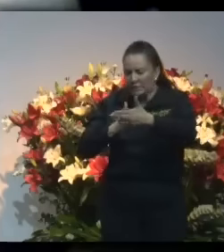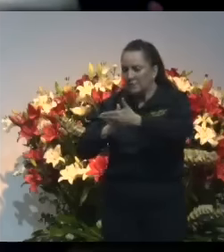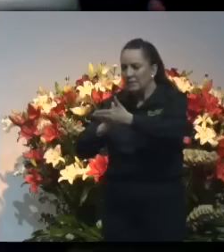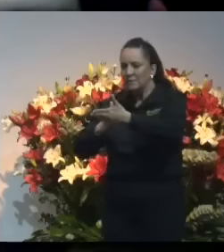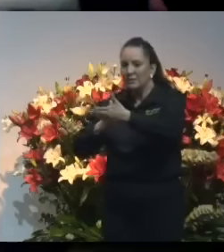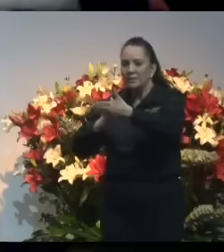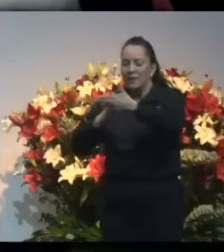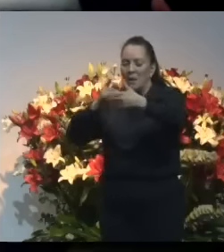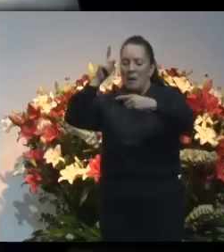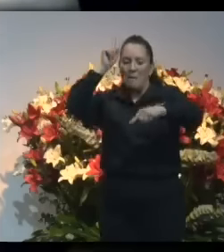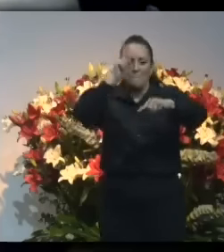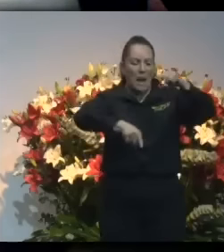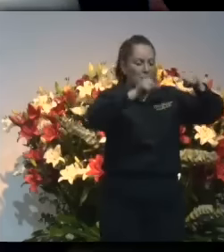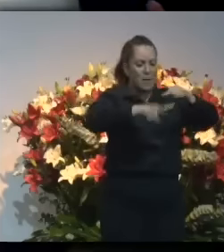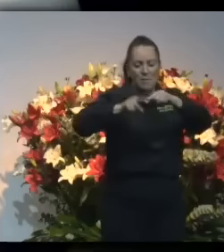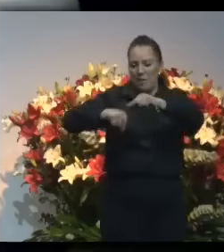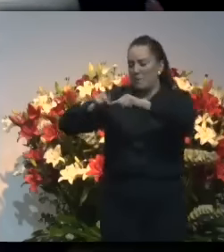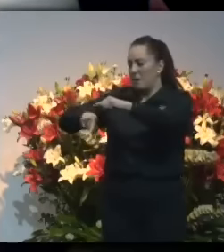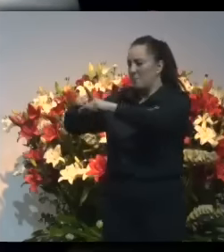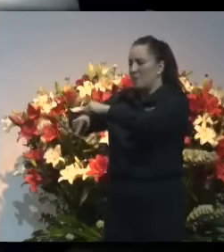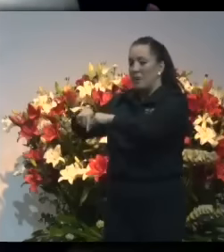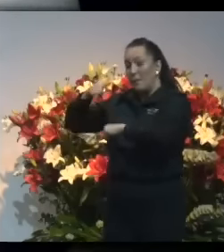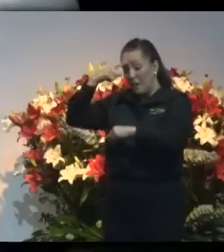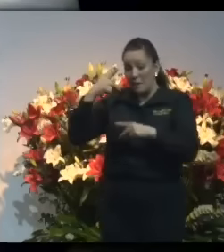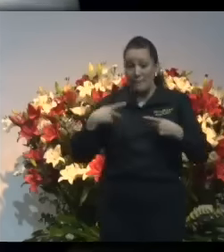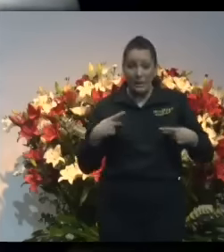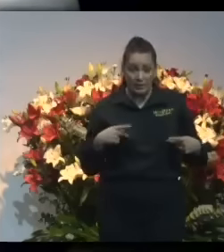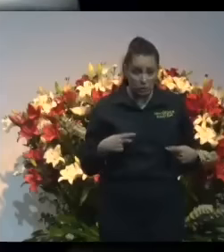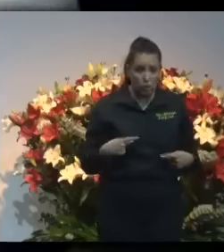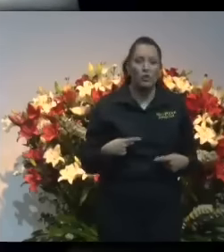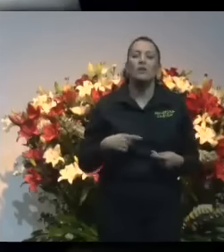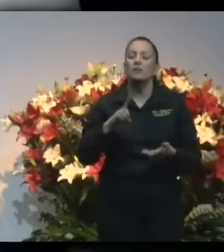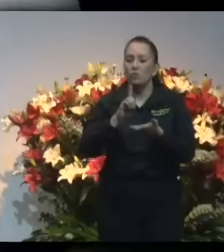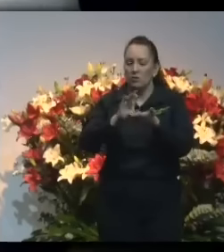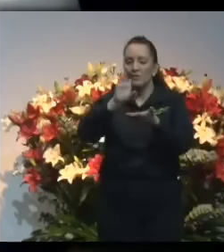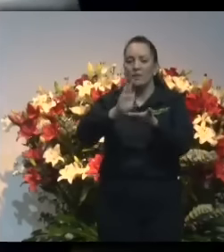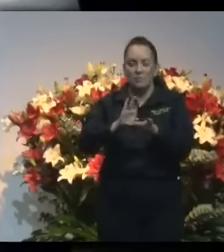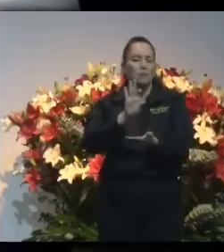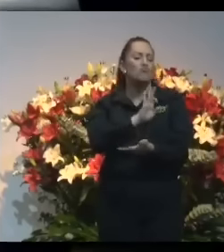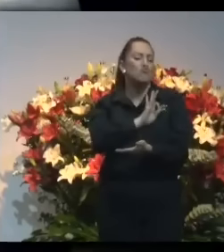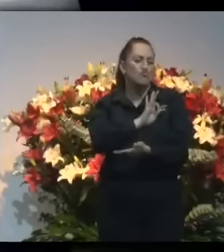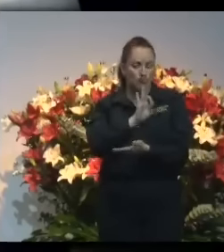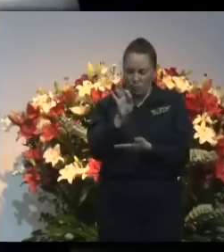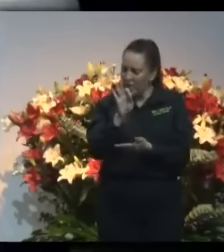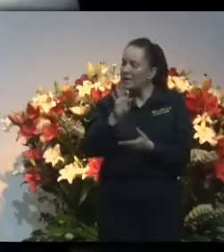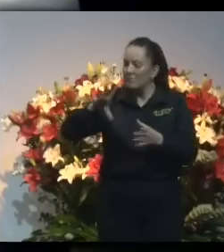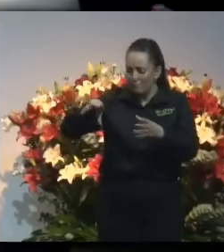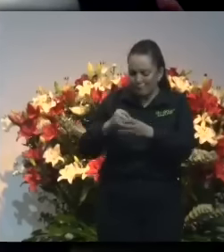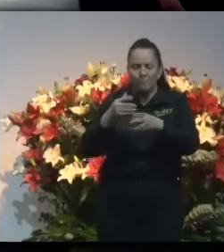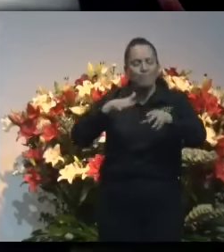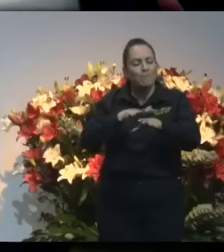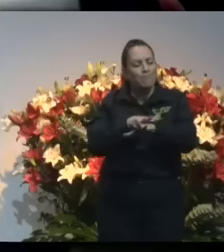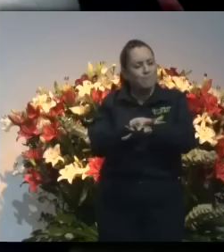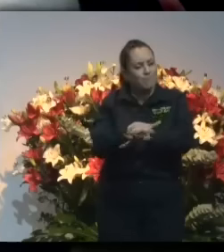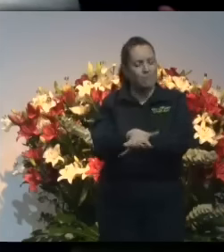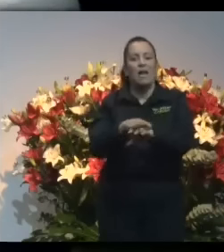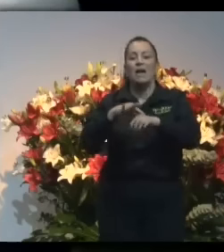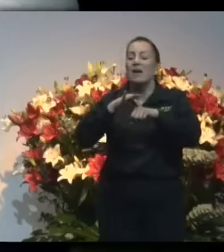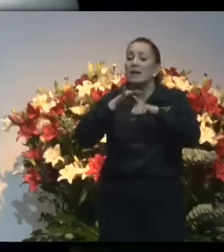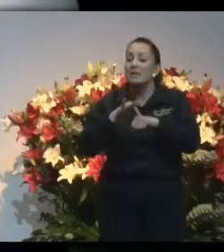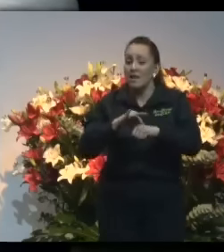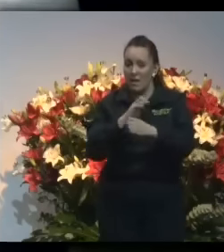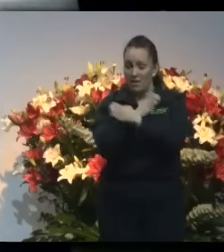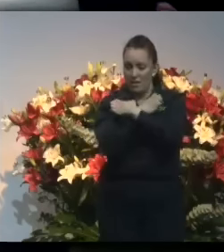que las personas que sufren alguna discapacidad puedan tener una plena inclusión en la